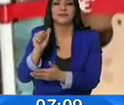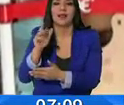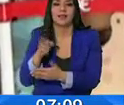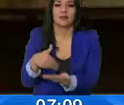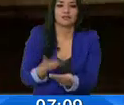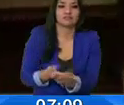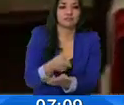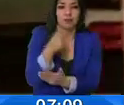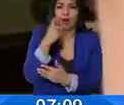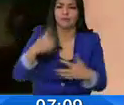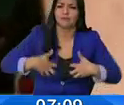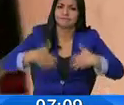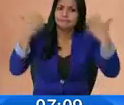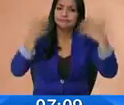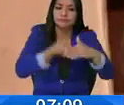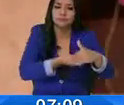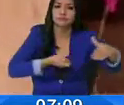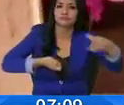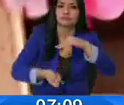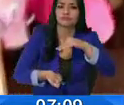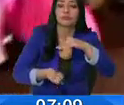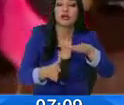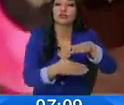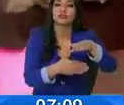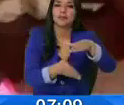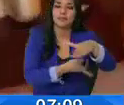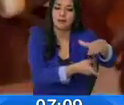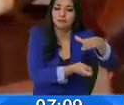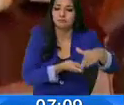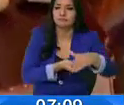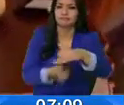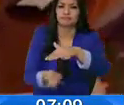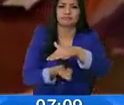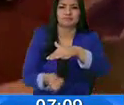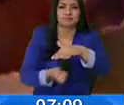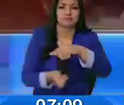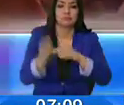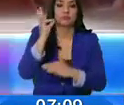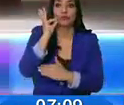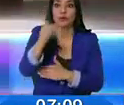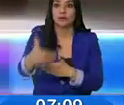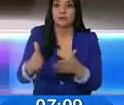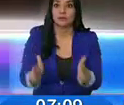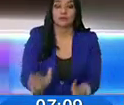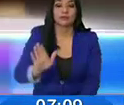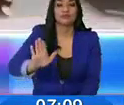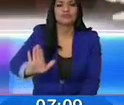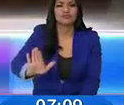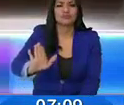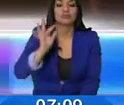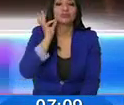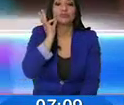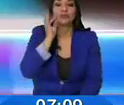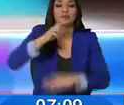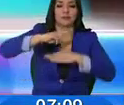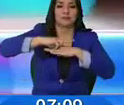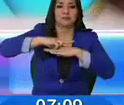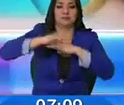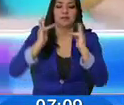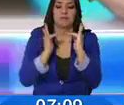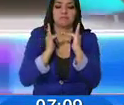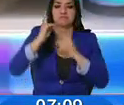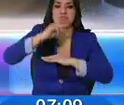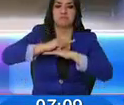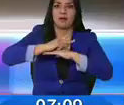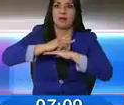ciudadano, que luego cogió un cuchillo en la cocina y procedió a atacar a su conviviente en esa habitación, cuando se encontraba en la cama. Ahí le